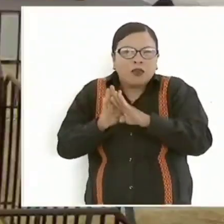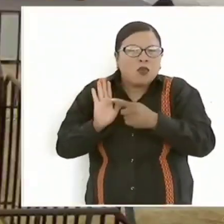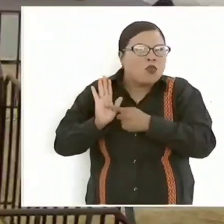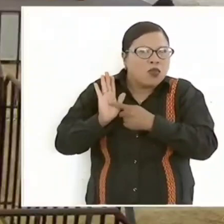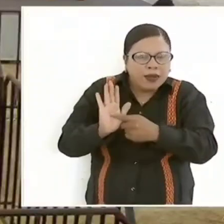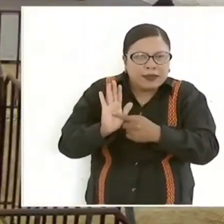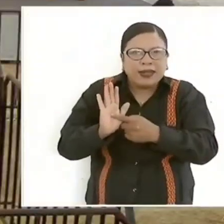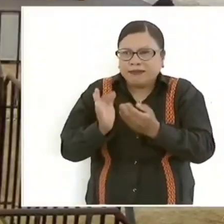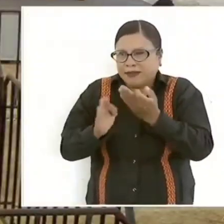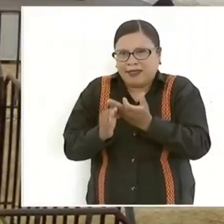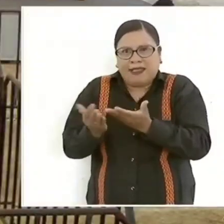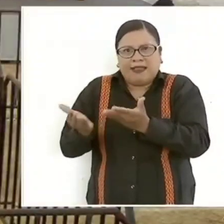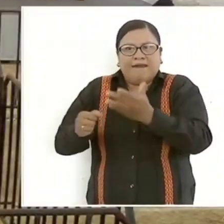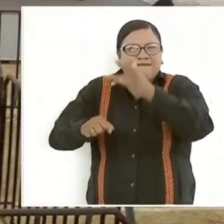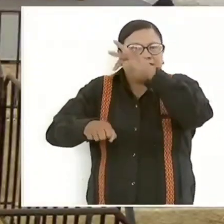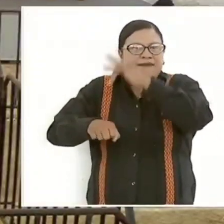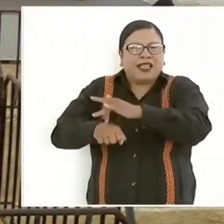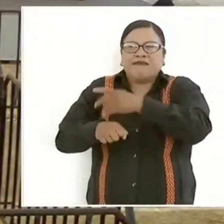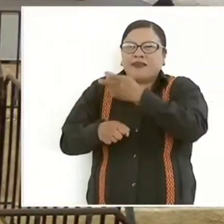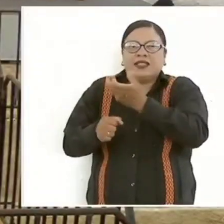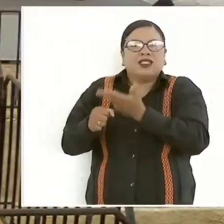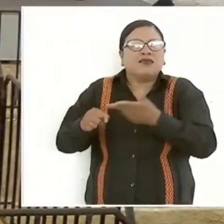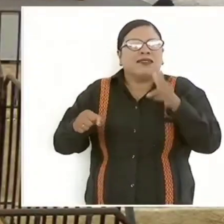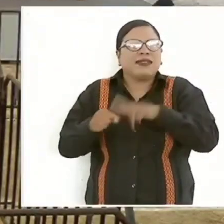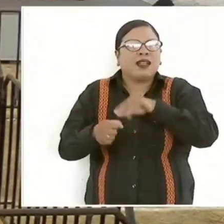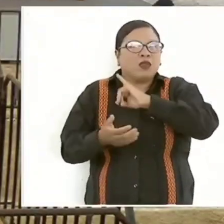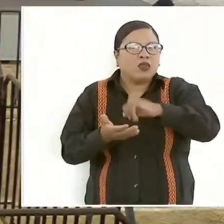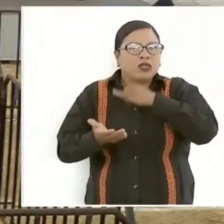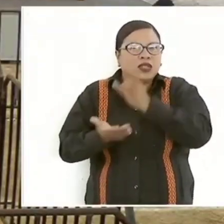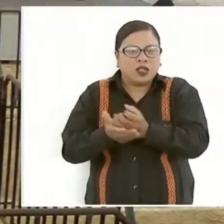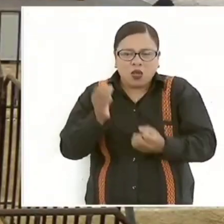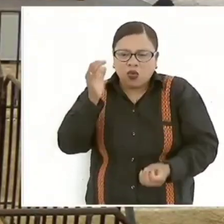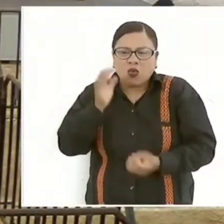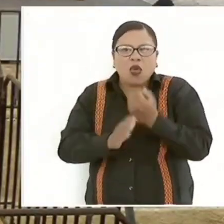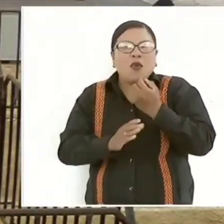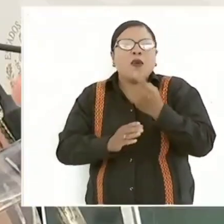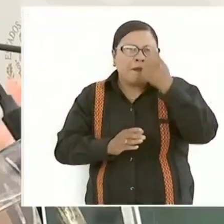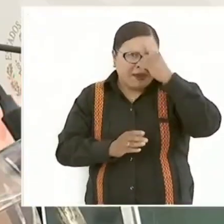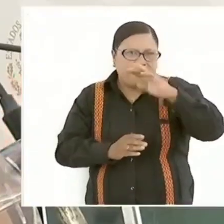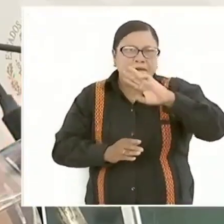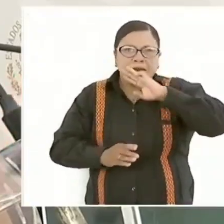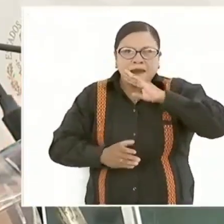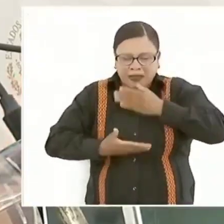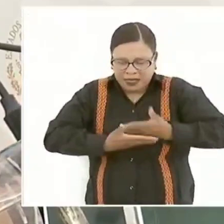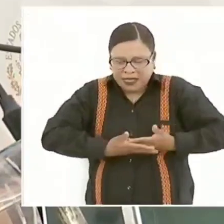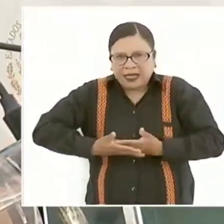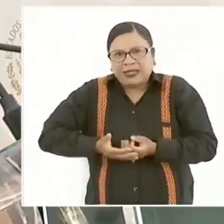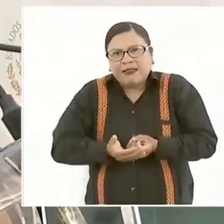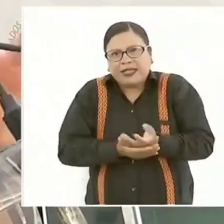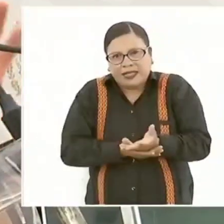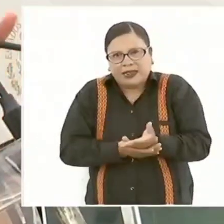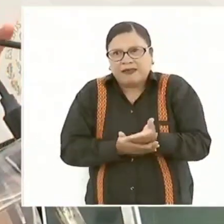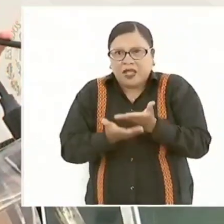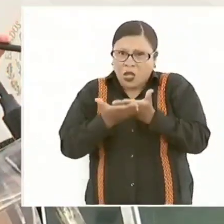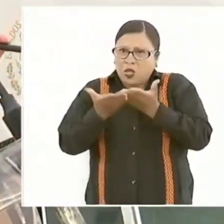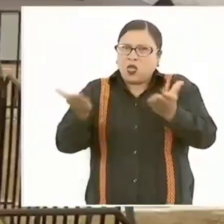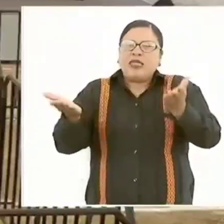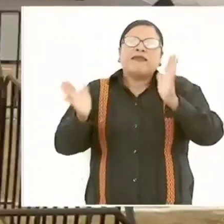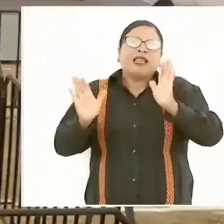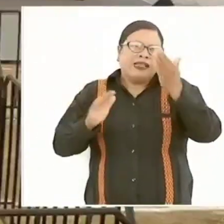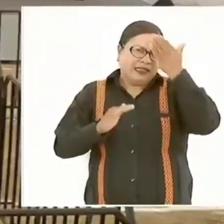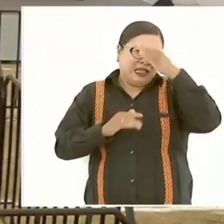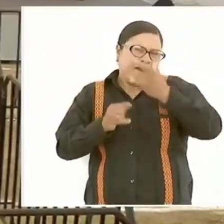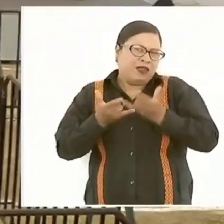está presente y es este hospital de Juchitán, el nuevo materno infantil. Ustedes conocen su historia.